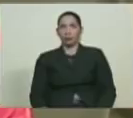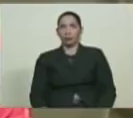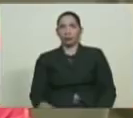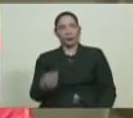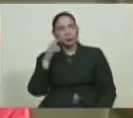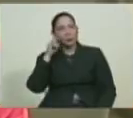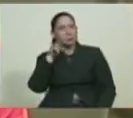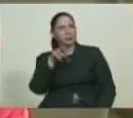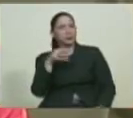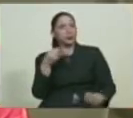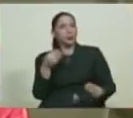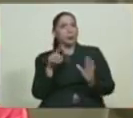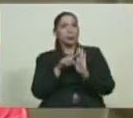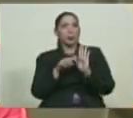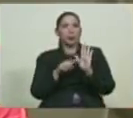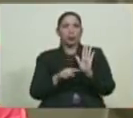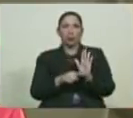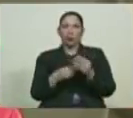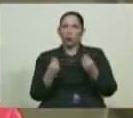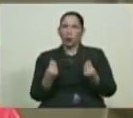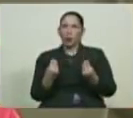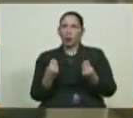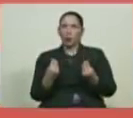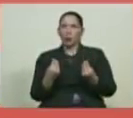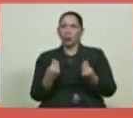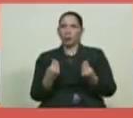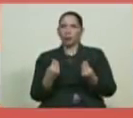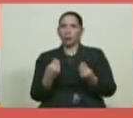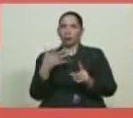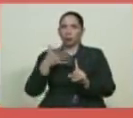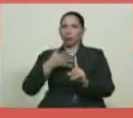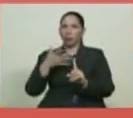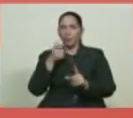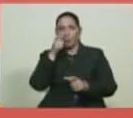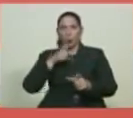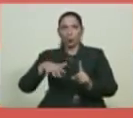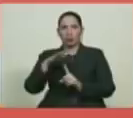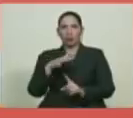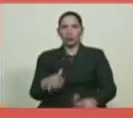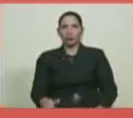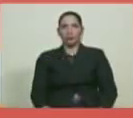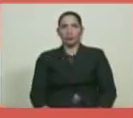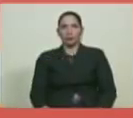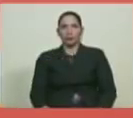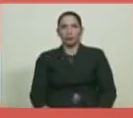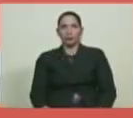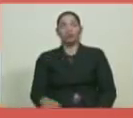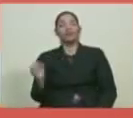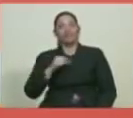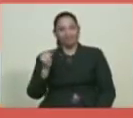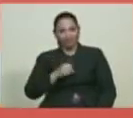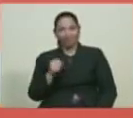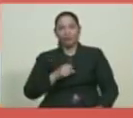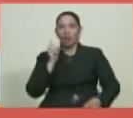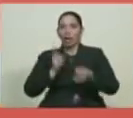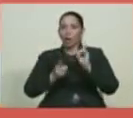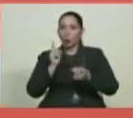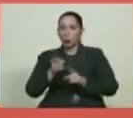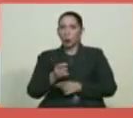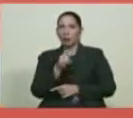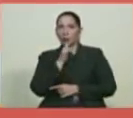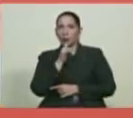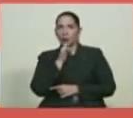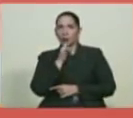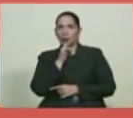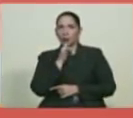¿cómo sienten ustedes a la población en estos momentos? Mire, Madeleine, sí hemos recibido algunas noticias, sobre todo